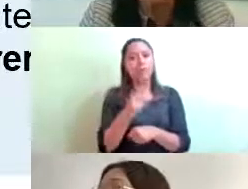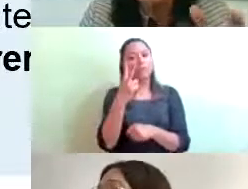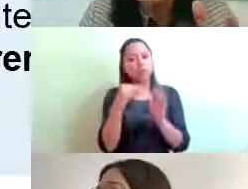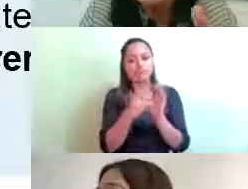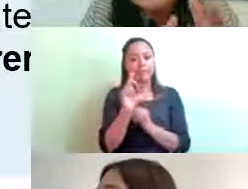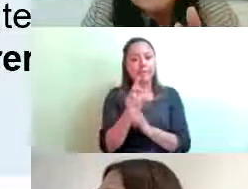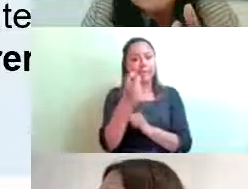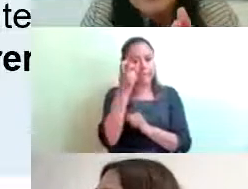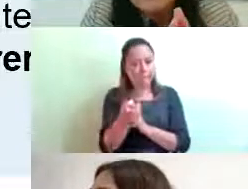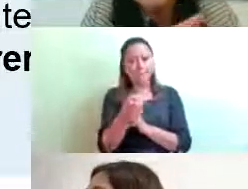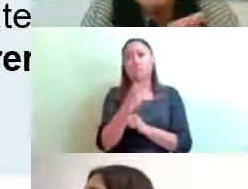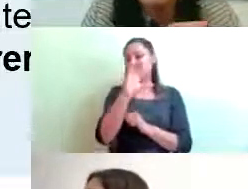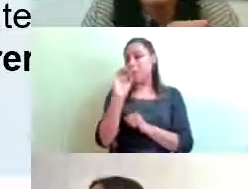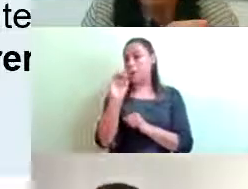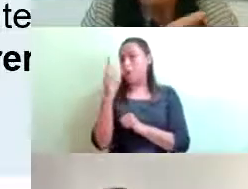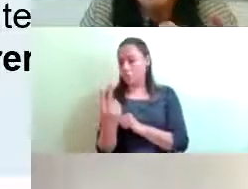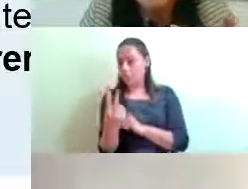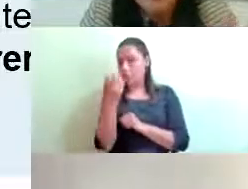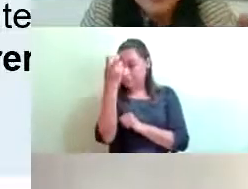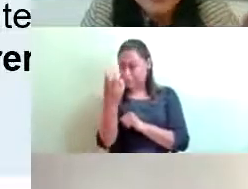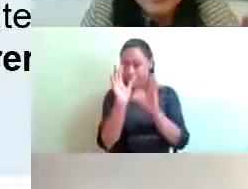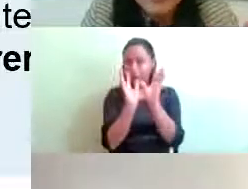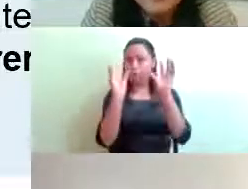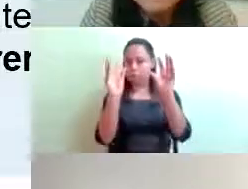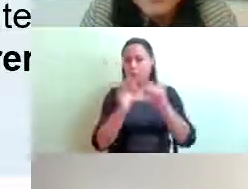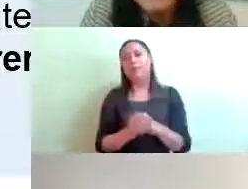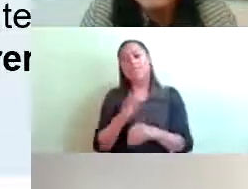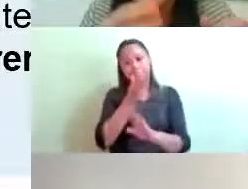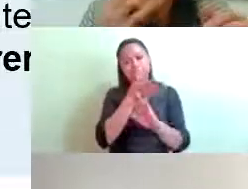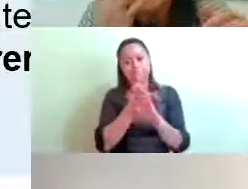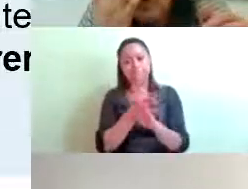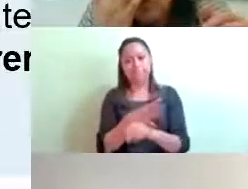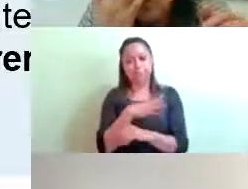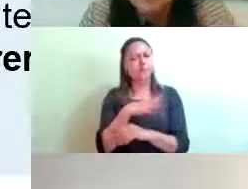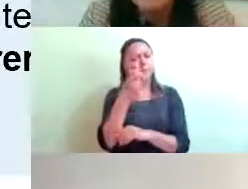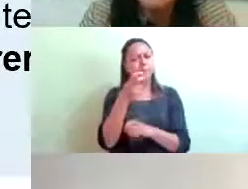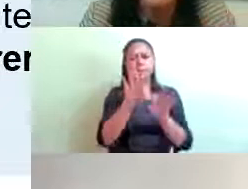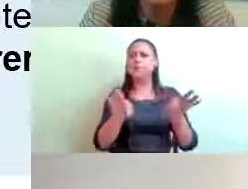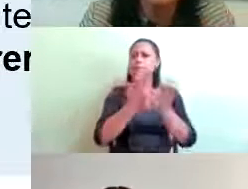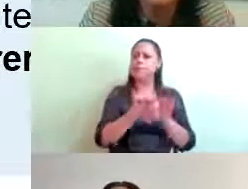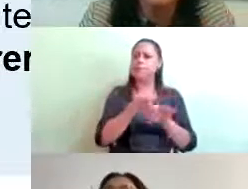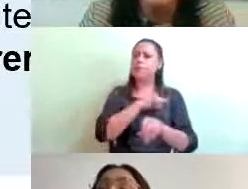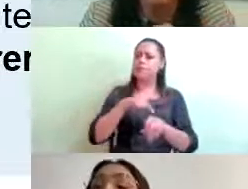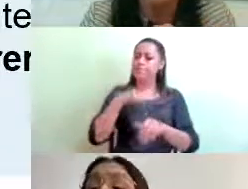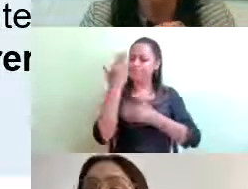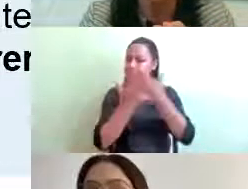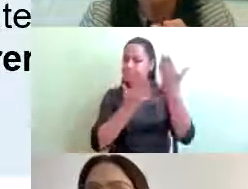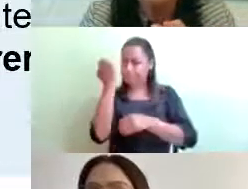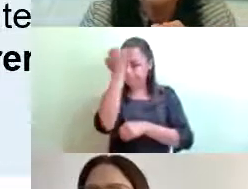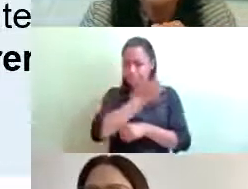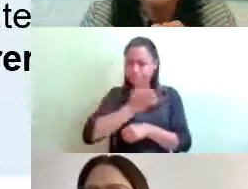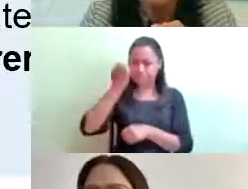carbono. Entonces es bien importante, yo creo que este análisis de cómo vamos en la concentración de